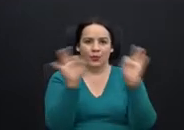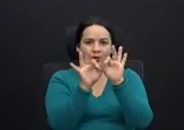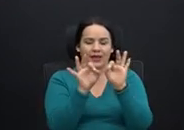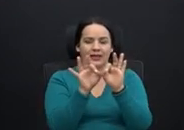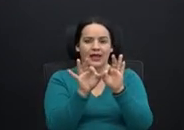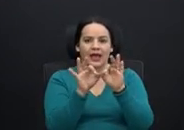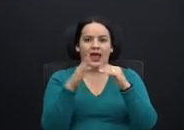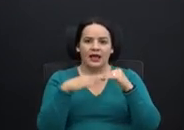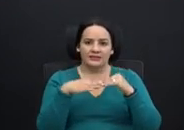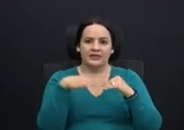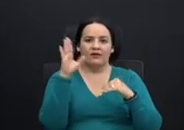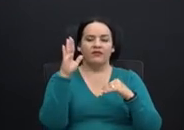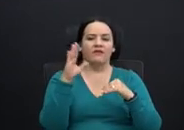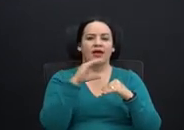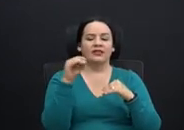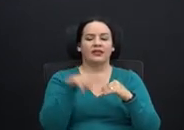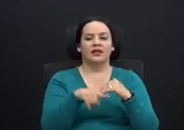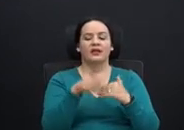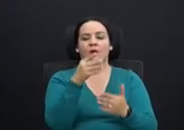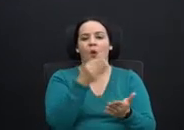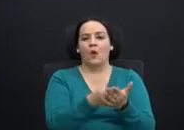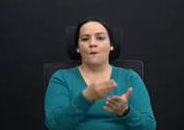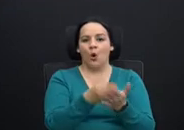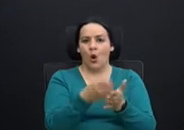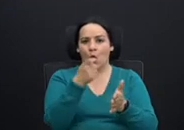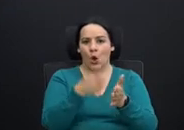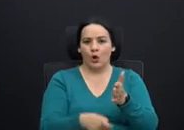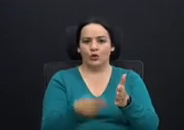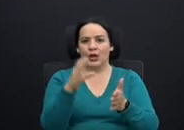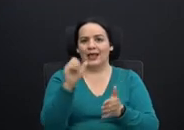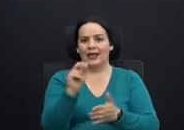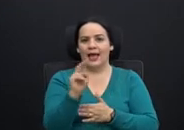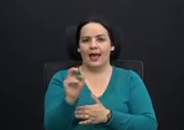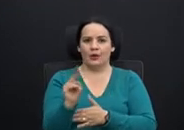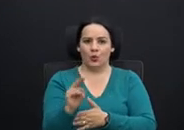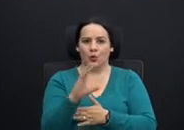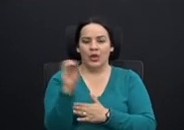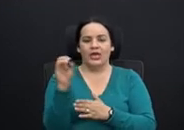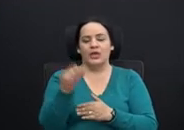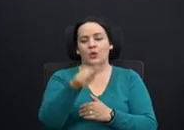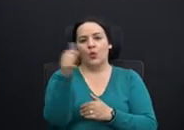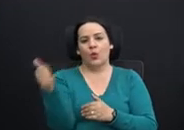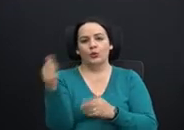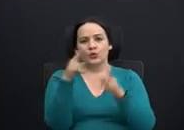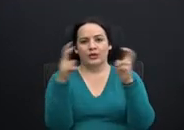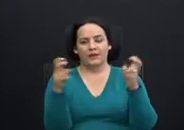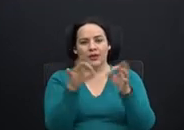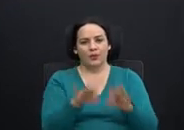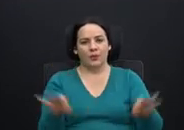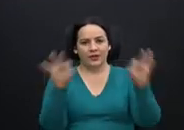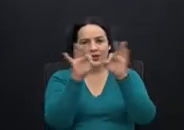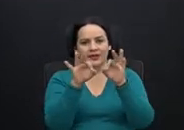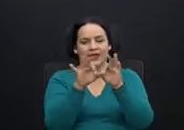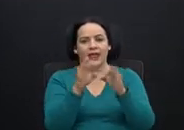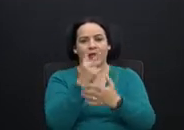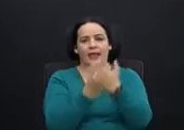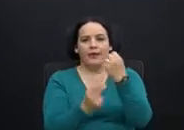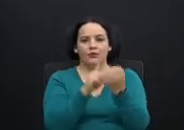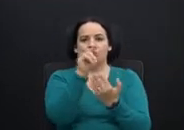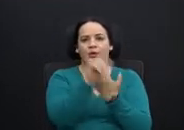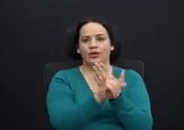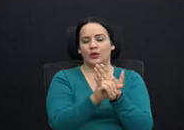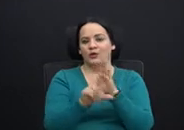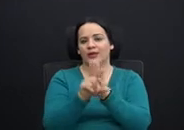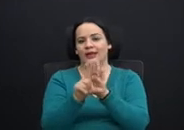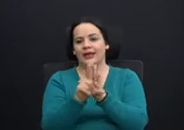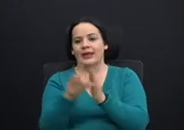hacia arriba del monto del canon. Y que ese canon, y otro tema muy importante, en algunos proyectos de ley he visto que los